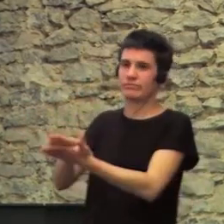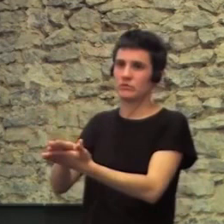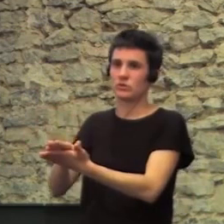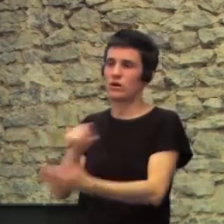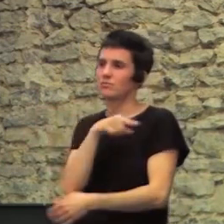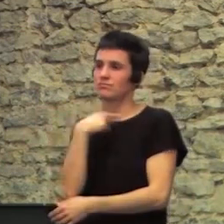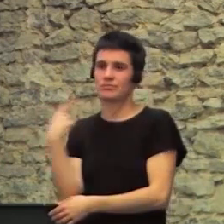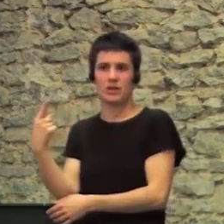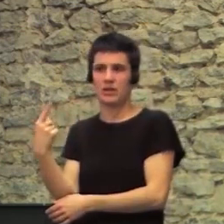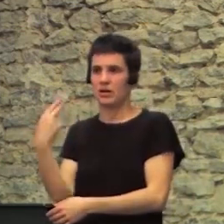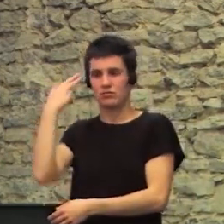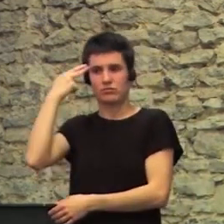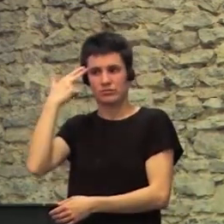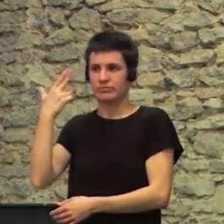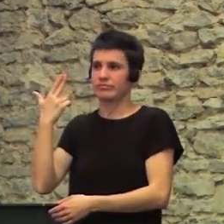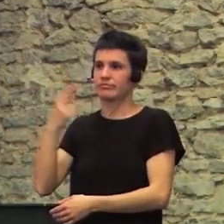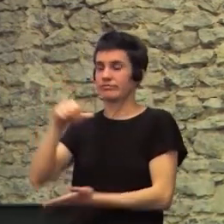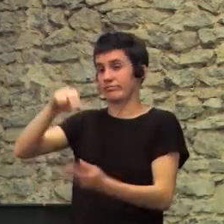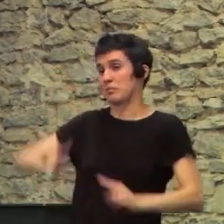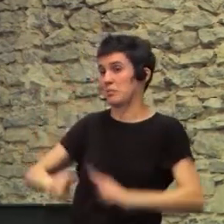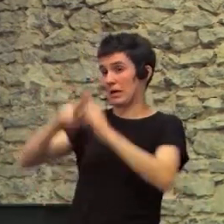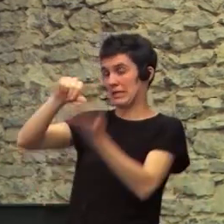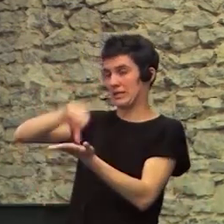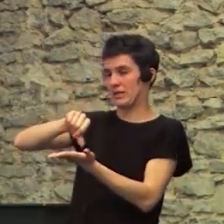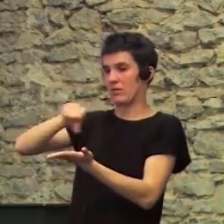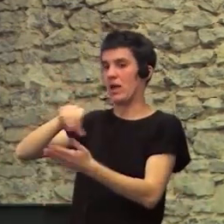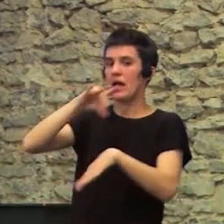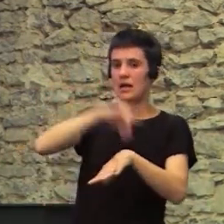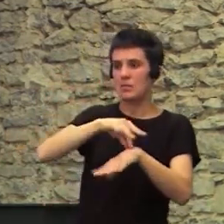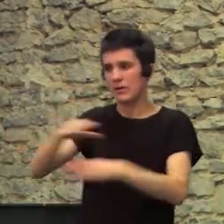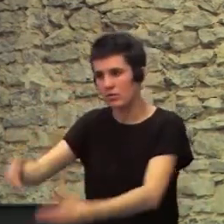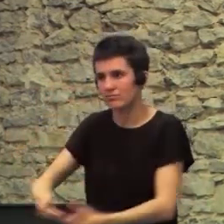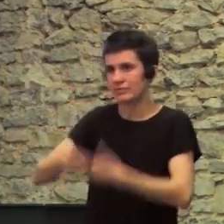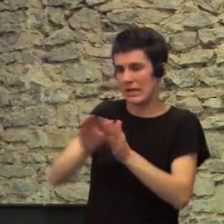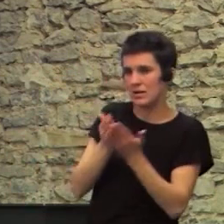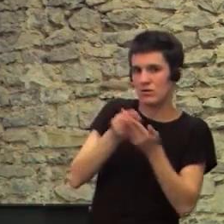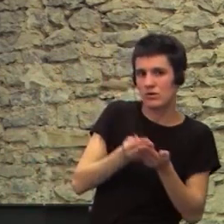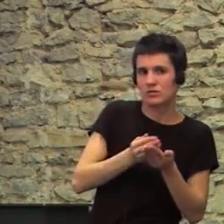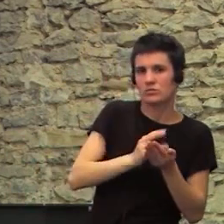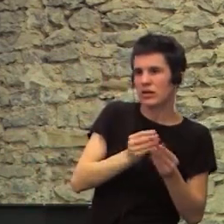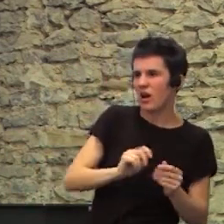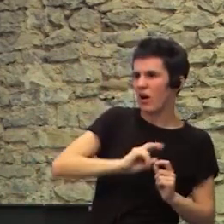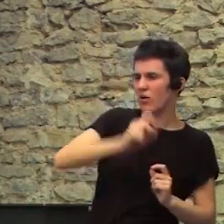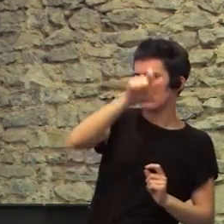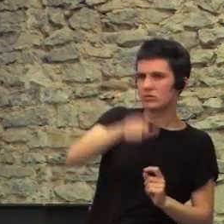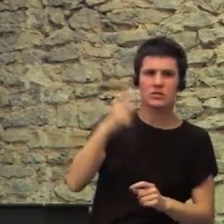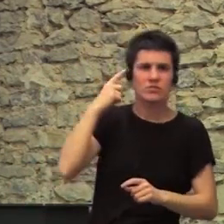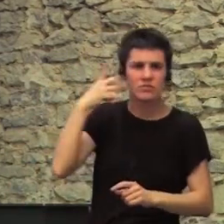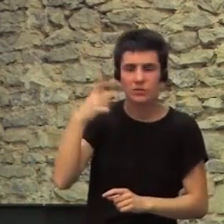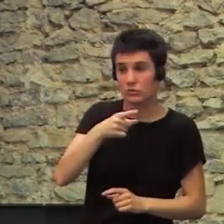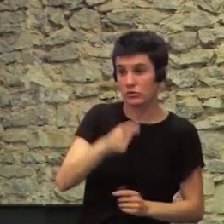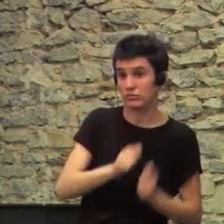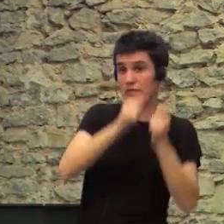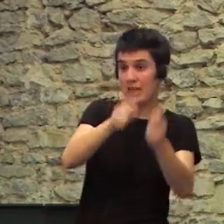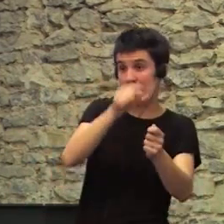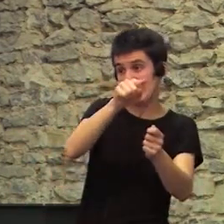en un apartamento de París, la recogió, se las pasó a un anatomista de la época muy conocido, que era Tardieu, y luego Tardieu se